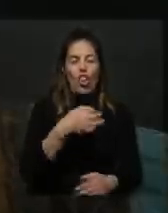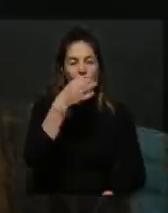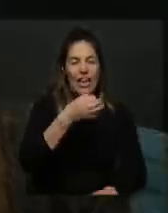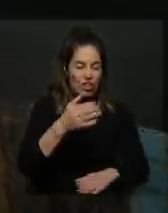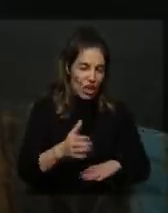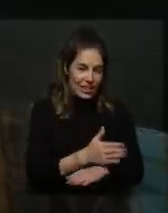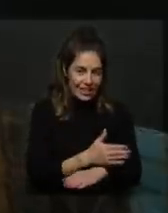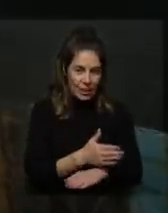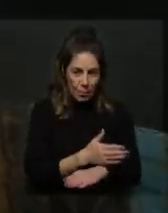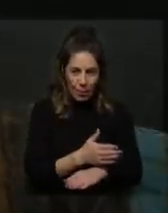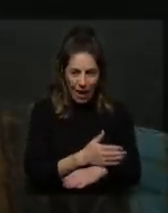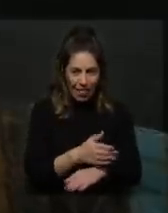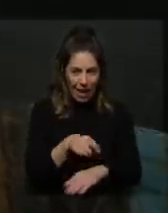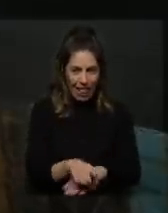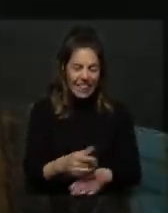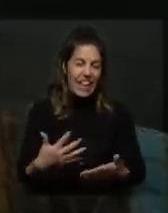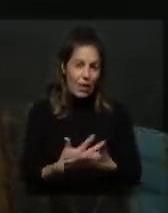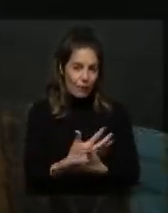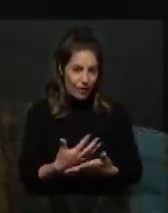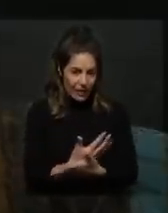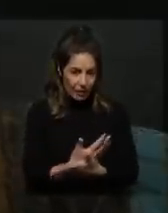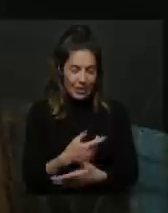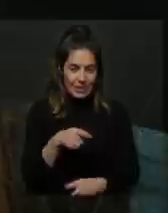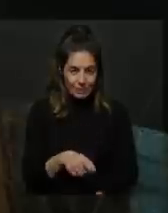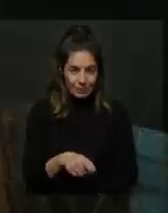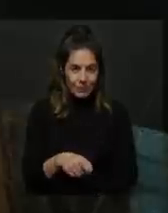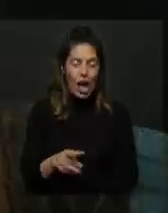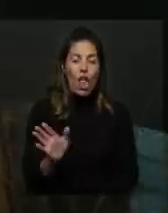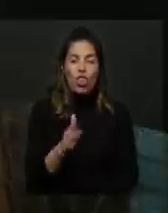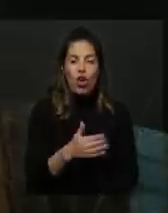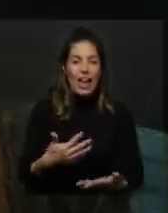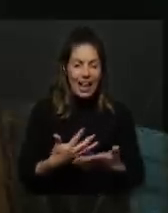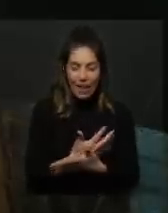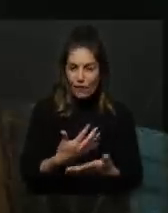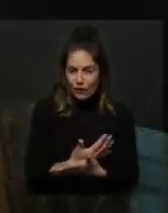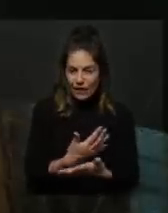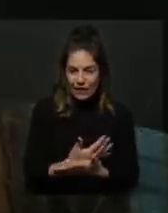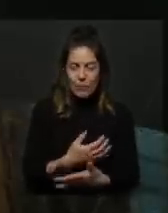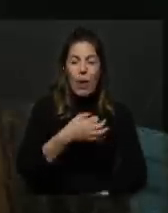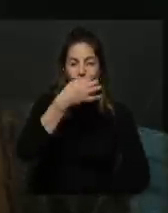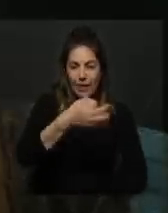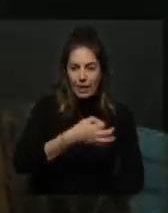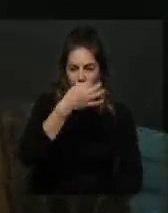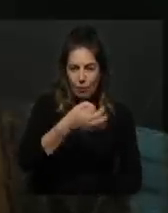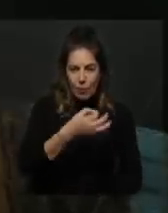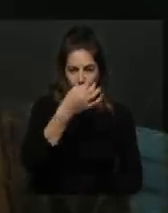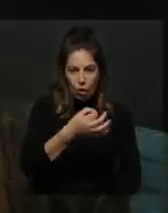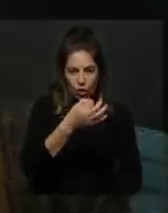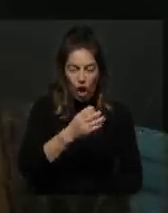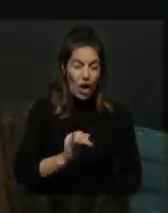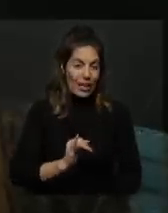han presentado denuncias en esta causa sí En el caso de las víctimas todas van a presentar bueno su testimonio con identidad